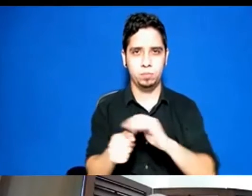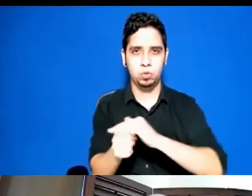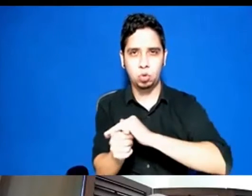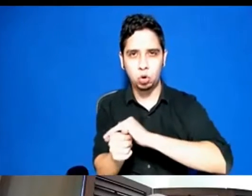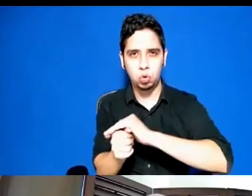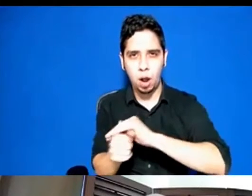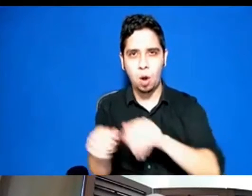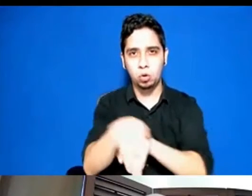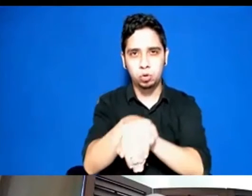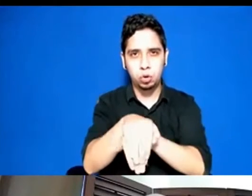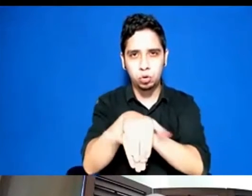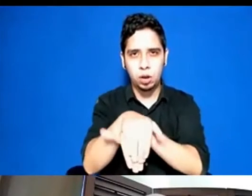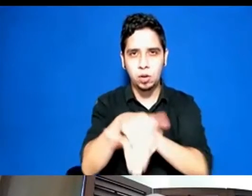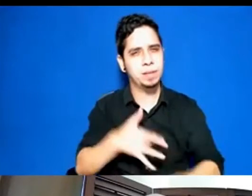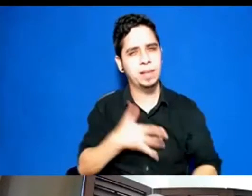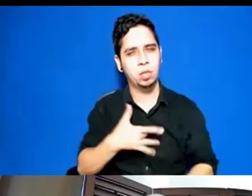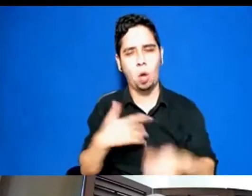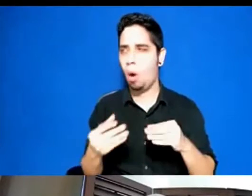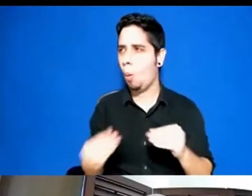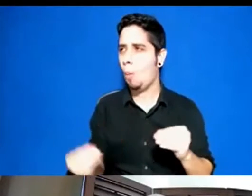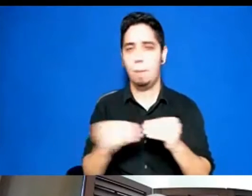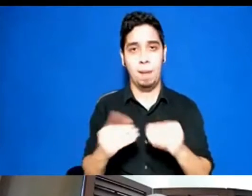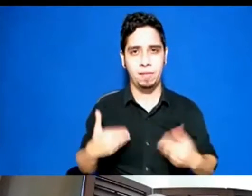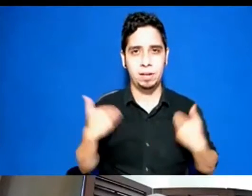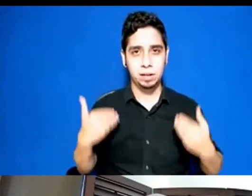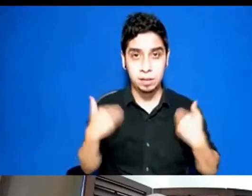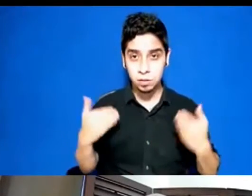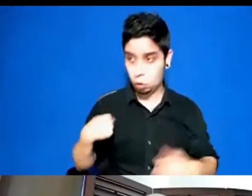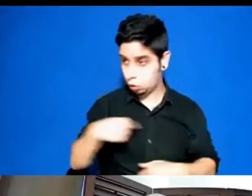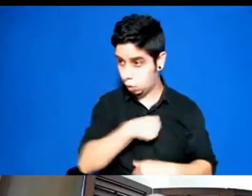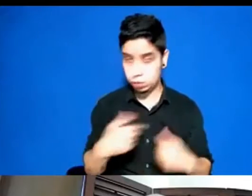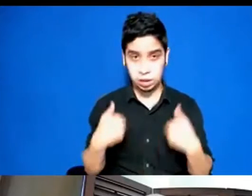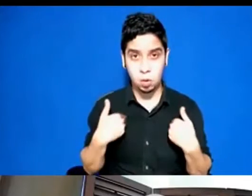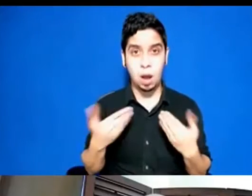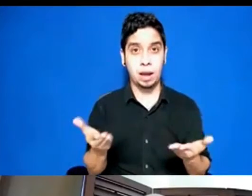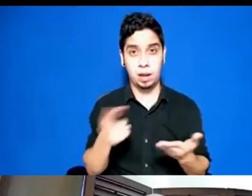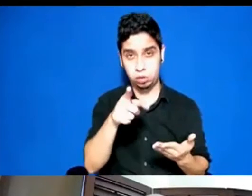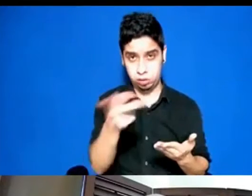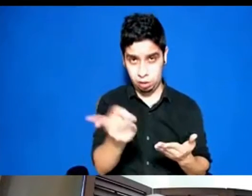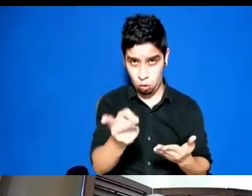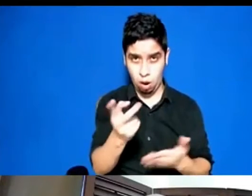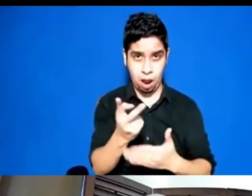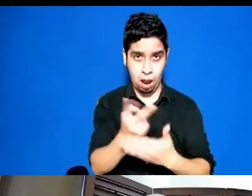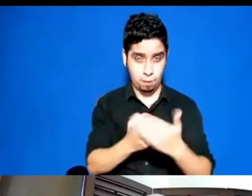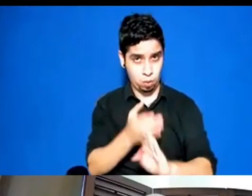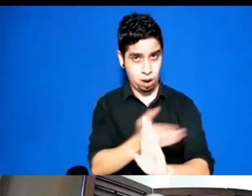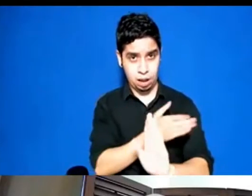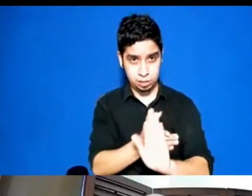qué. De qué sé yo. Y como las hemos tenido acá en programas anteriores, desde que sí, estábamos en